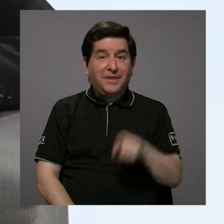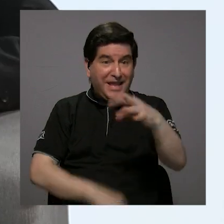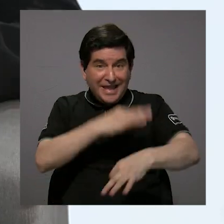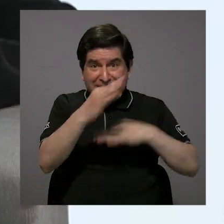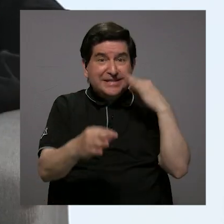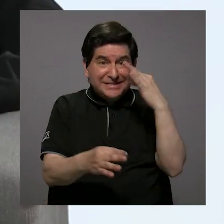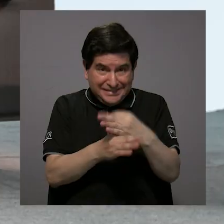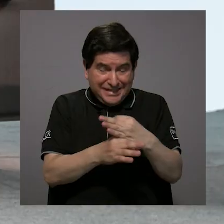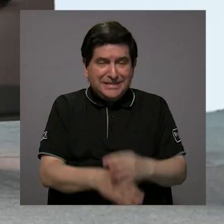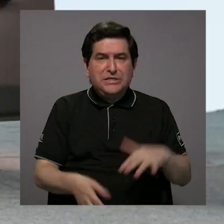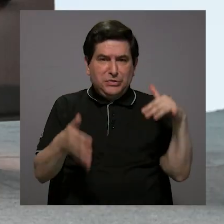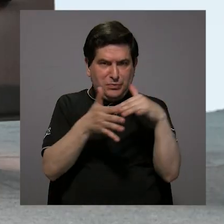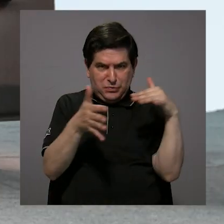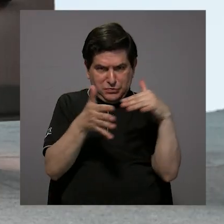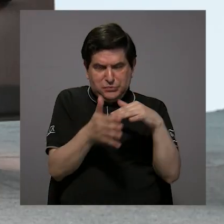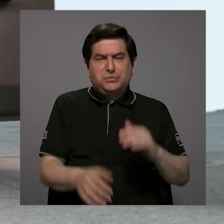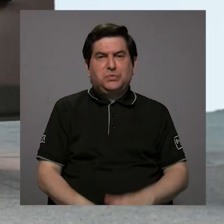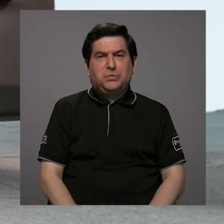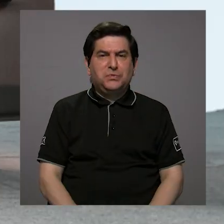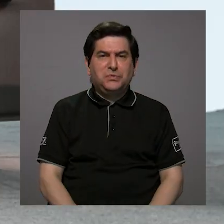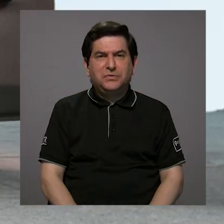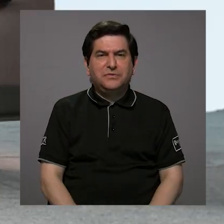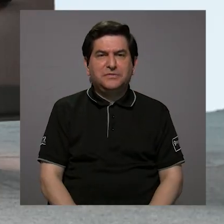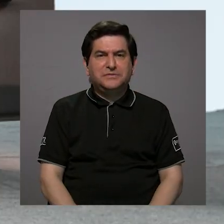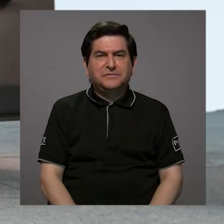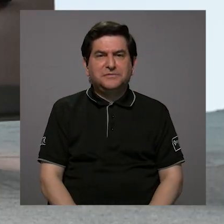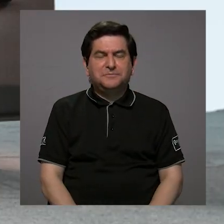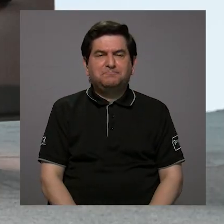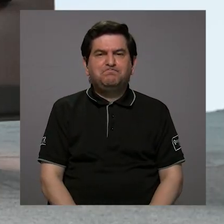en este tipo de estudios,